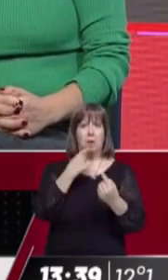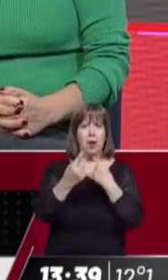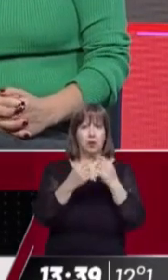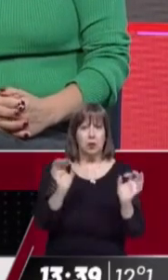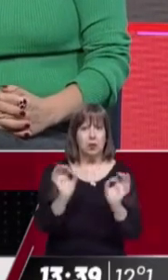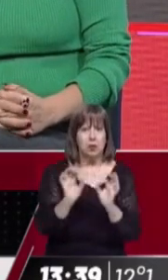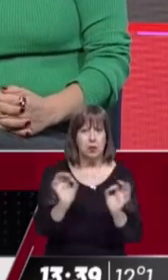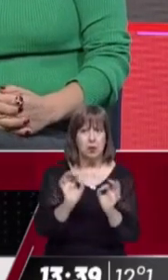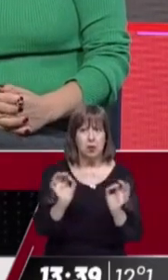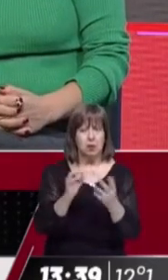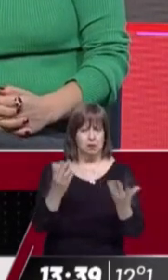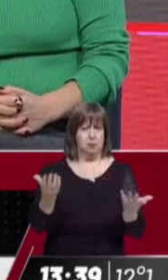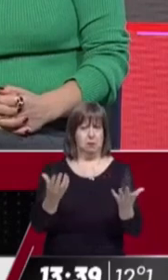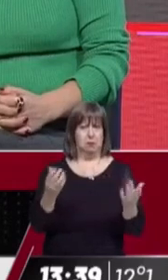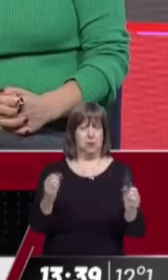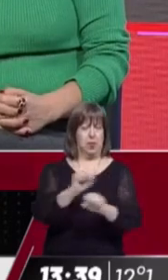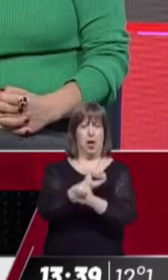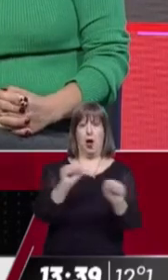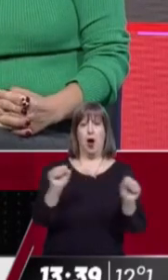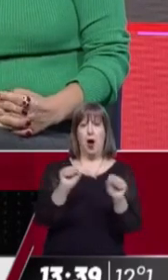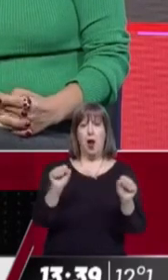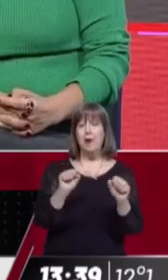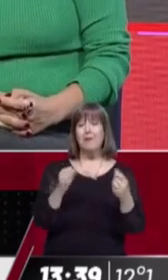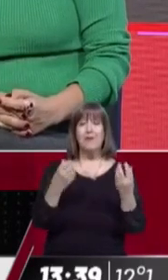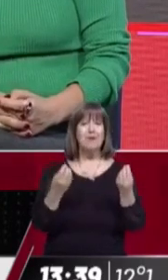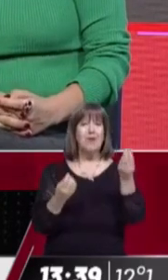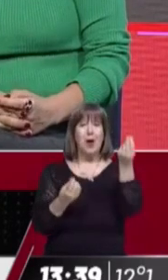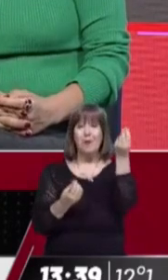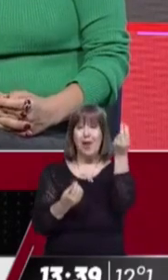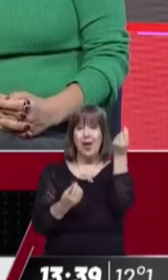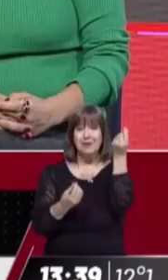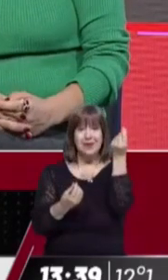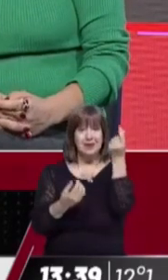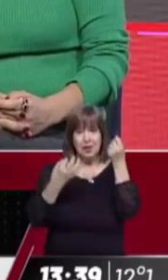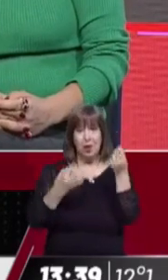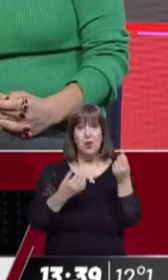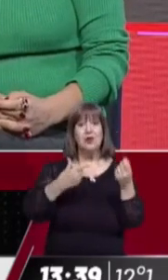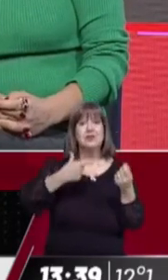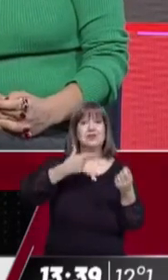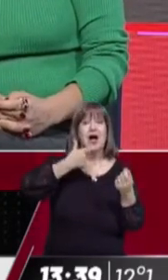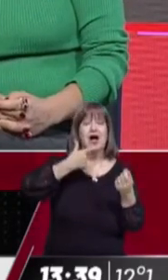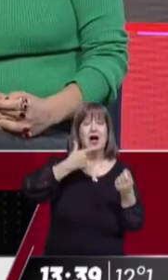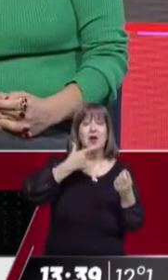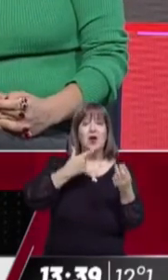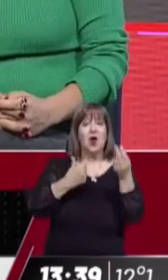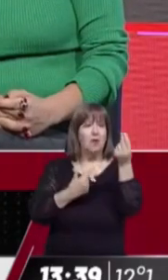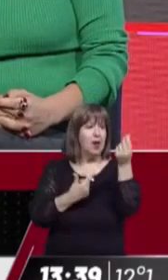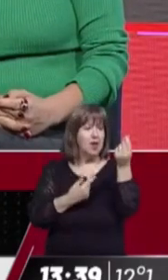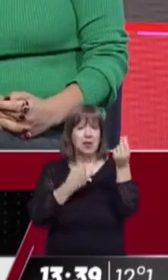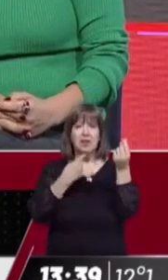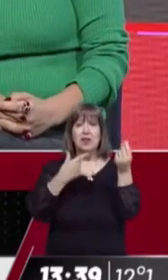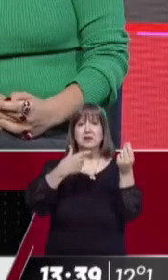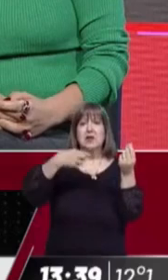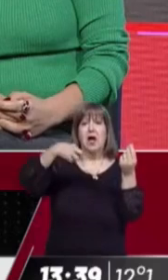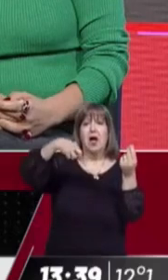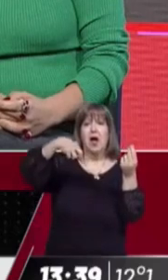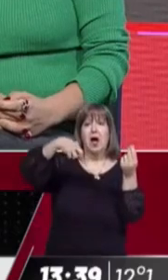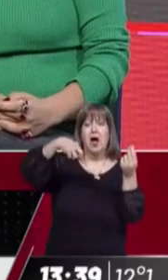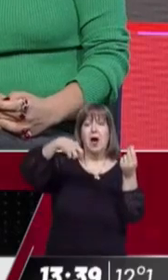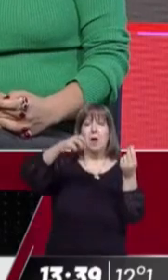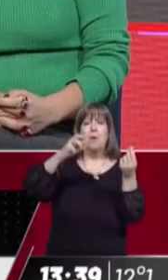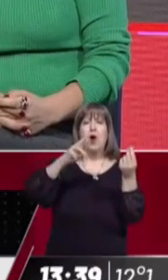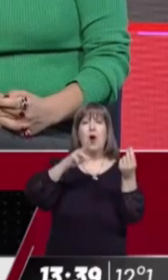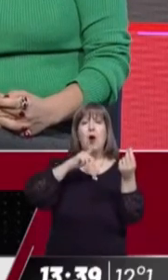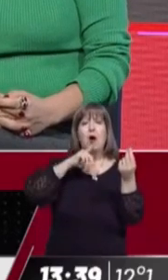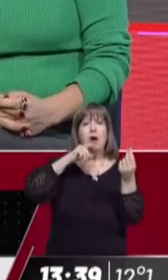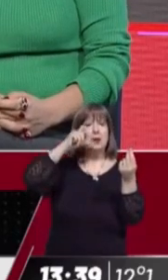incultos porque obviamente obviamente preguntamos estará en ese presupuesto y nos dijeron No porque